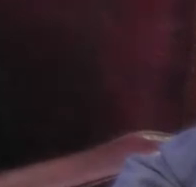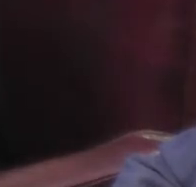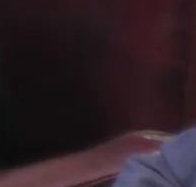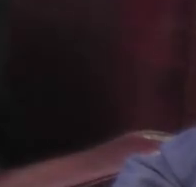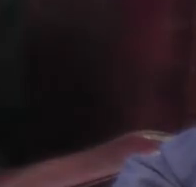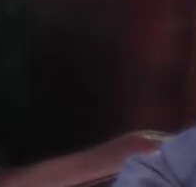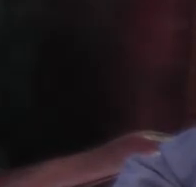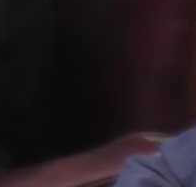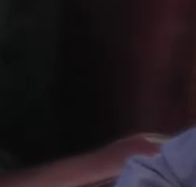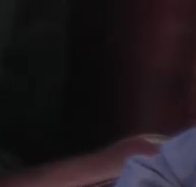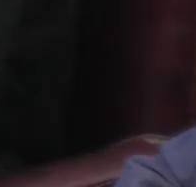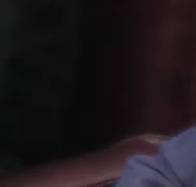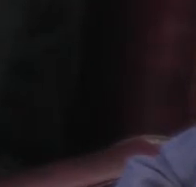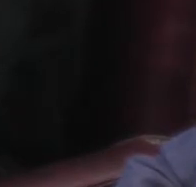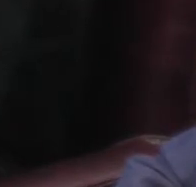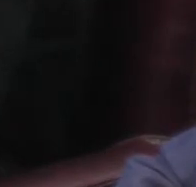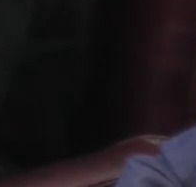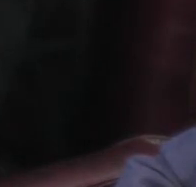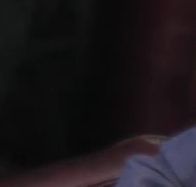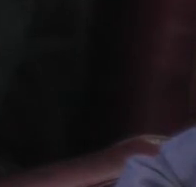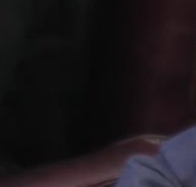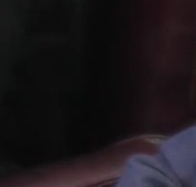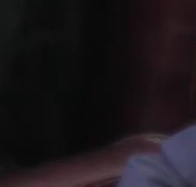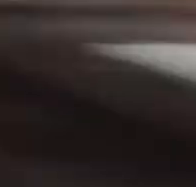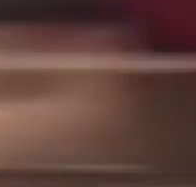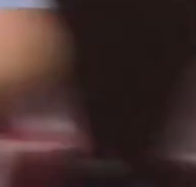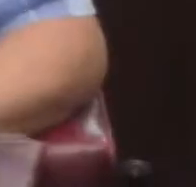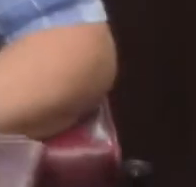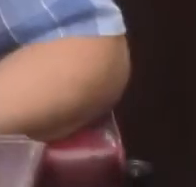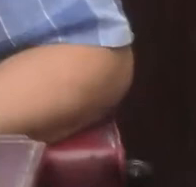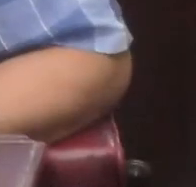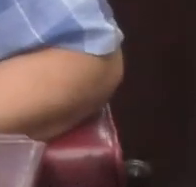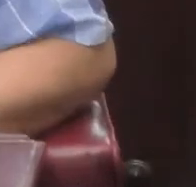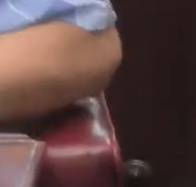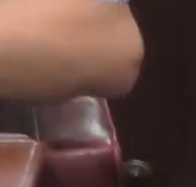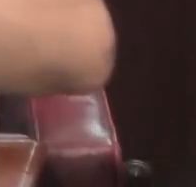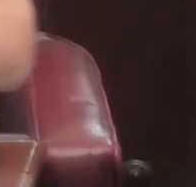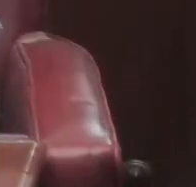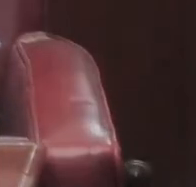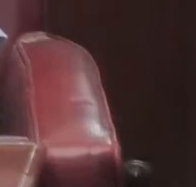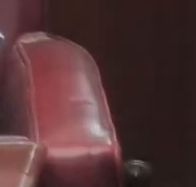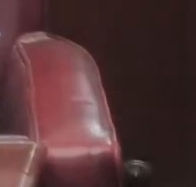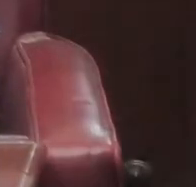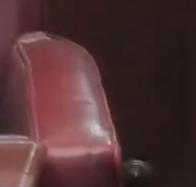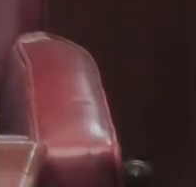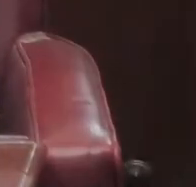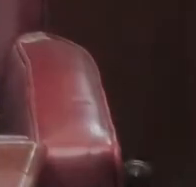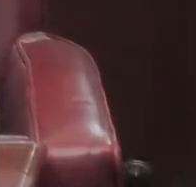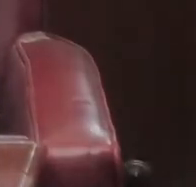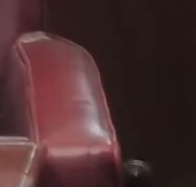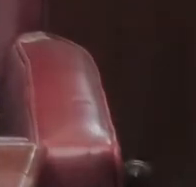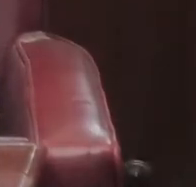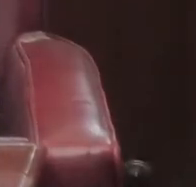respectivo. Bien, gracias, diputado. Diputado Mirabella, tiene uso de la palabra. Sí, gracias. Para dar ingreso a un proyecto